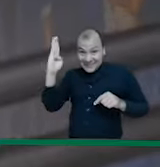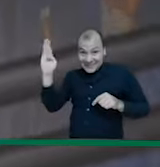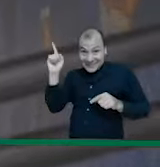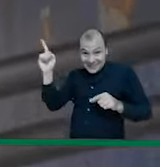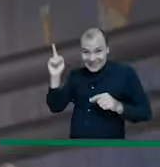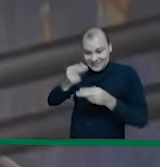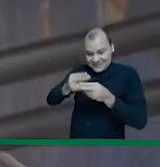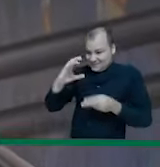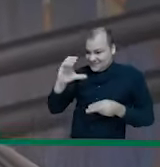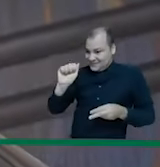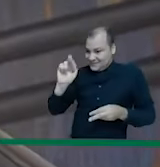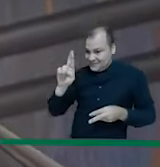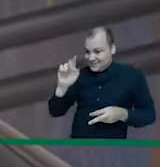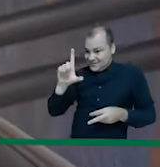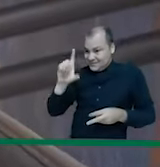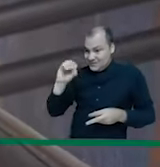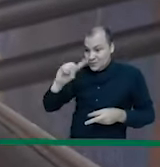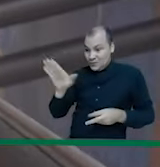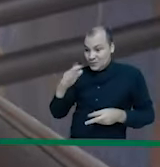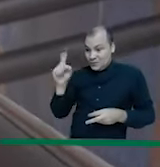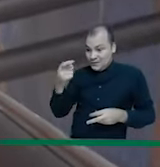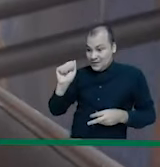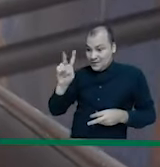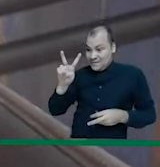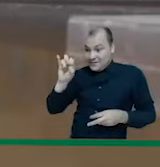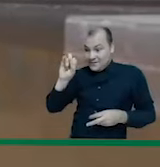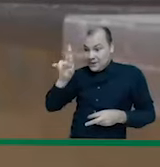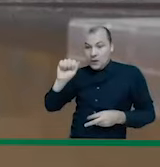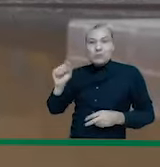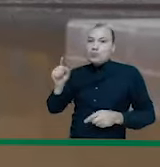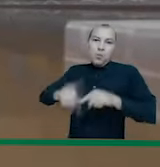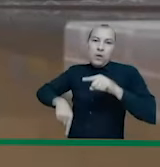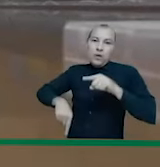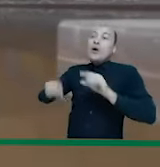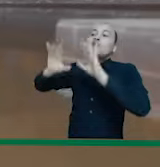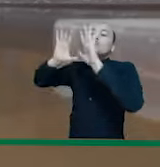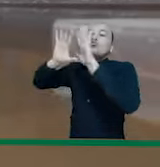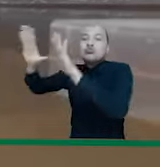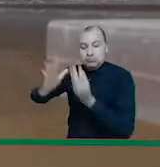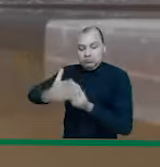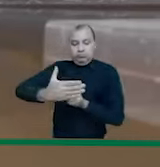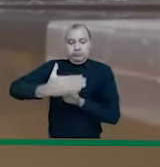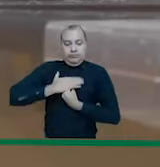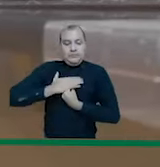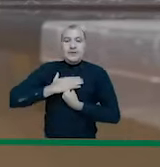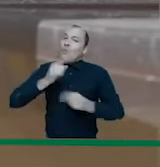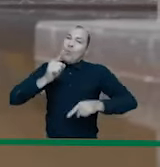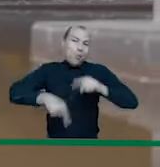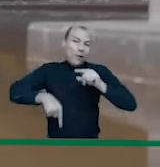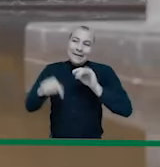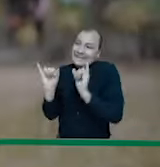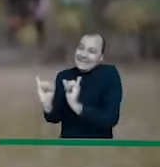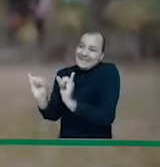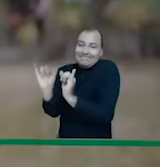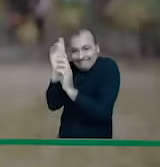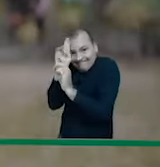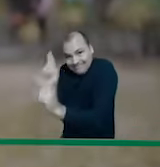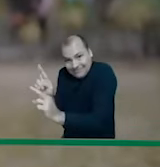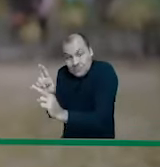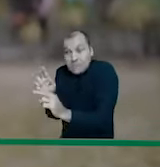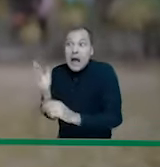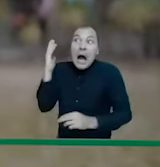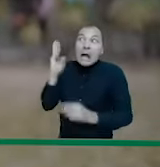era viable instalar un pasamanos en ese edificio de la biblioteca, la Carlos Gaviria, porque era un edificio